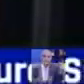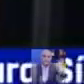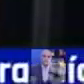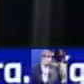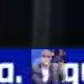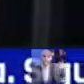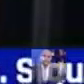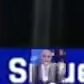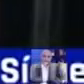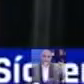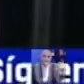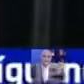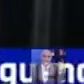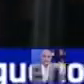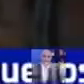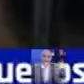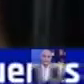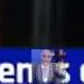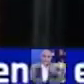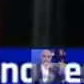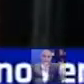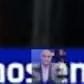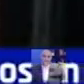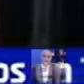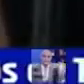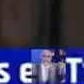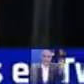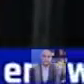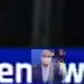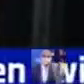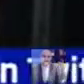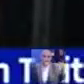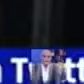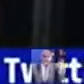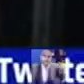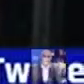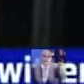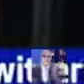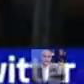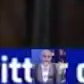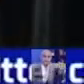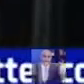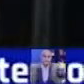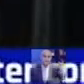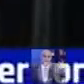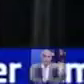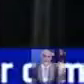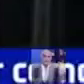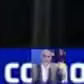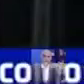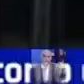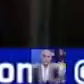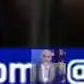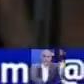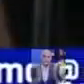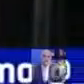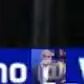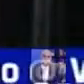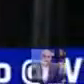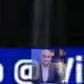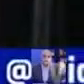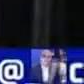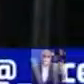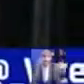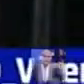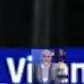o le da un golpecito en la espalda a Olga Sánchez Cordero, y por el otro se